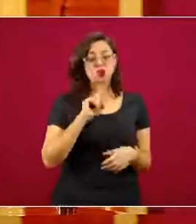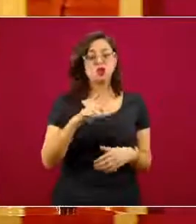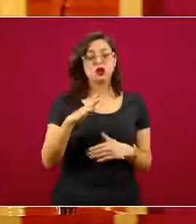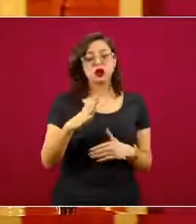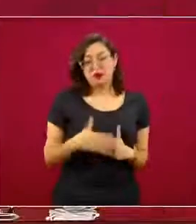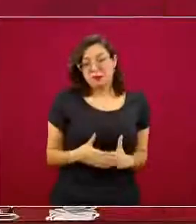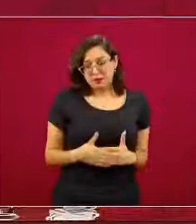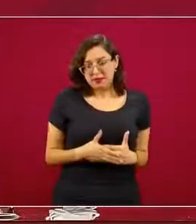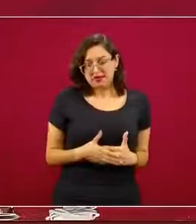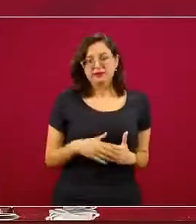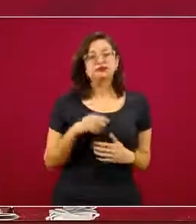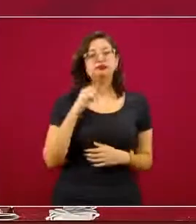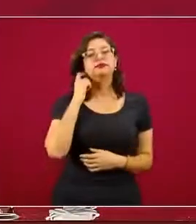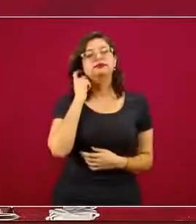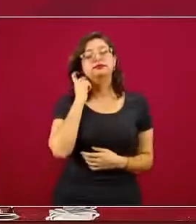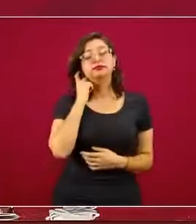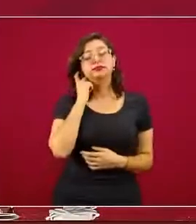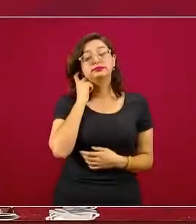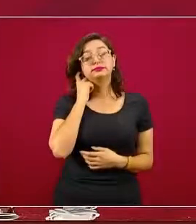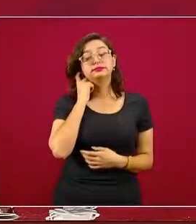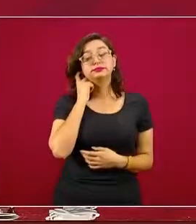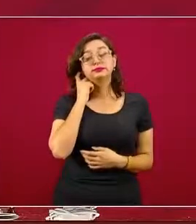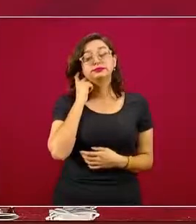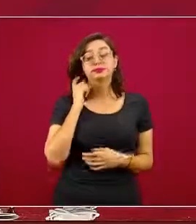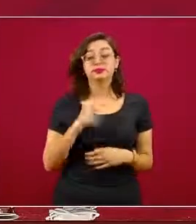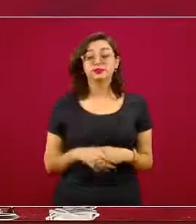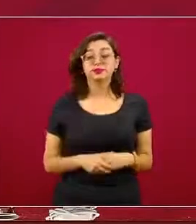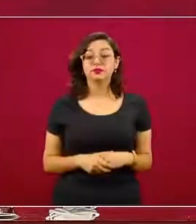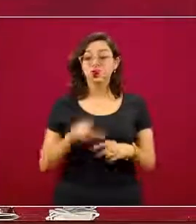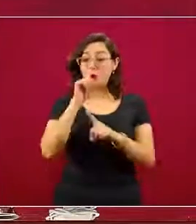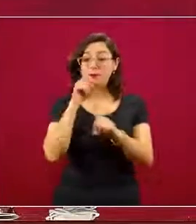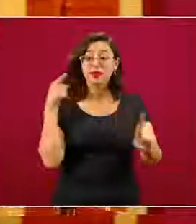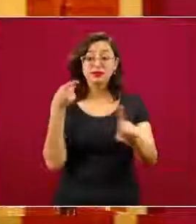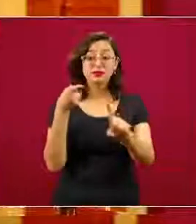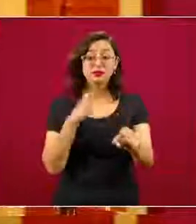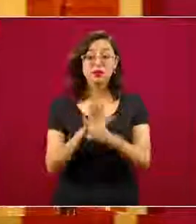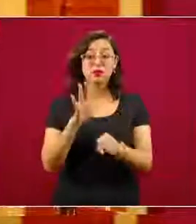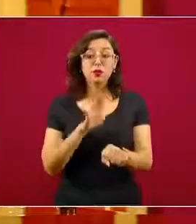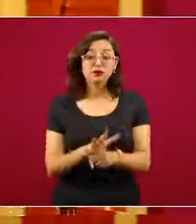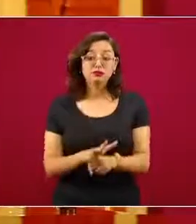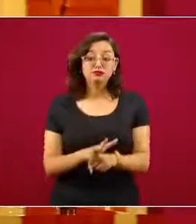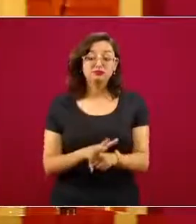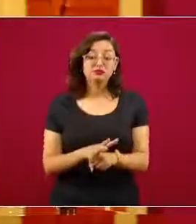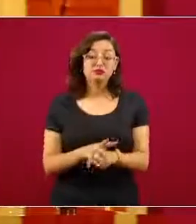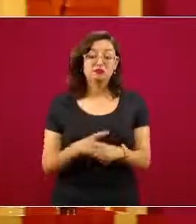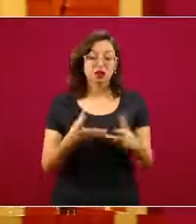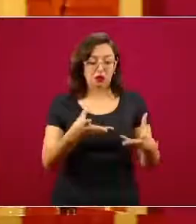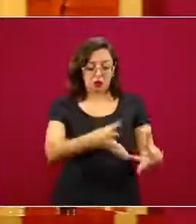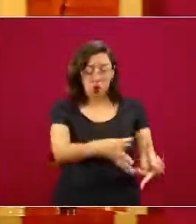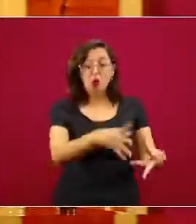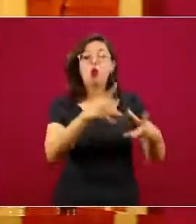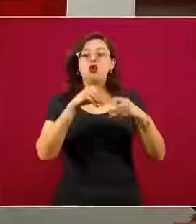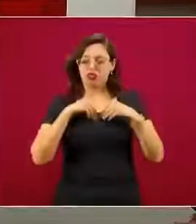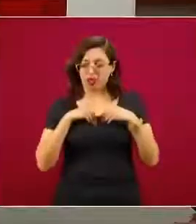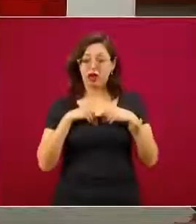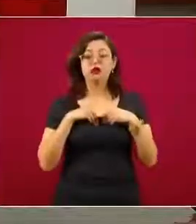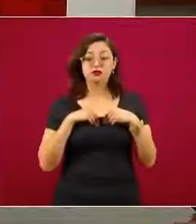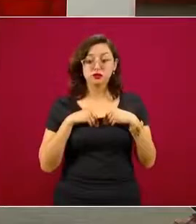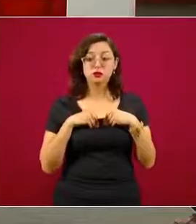embarazadas. Y el objetivo es disminuir la probabilidad de que existan complicaciones y